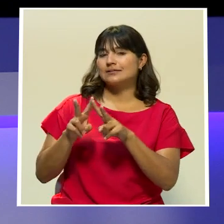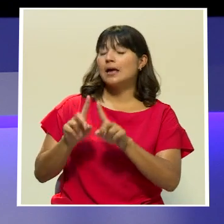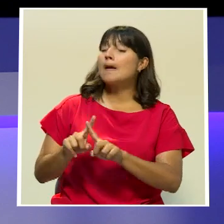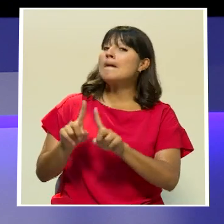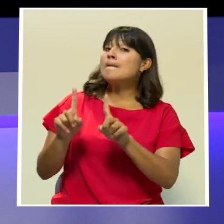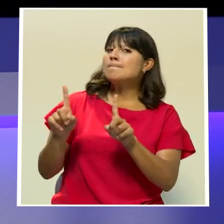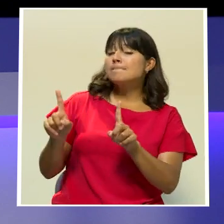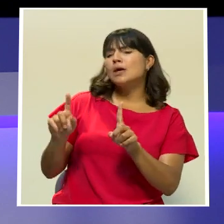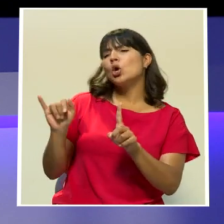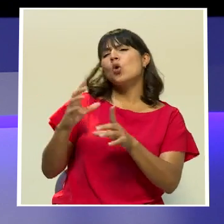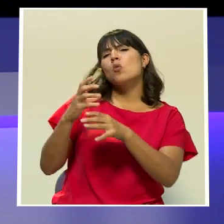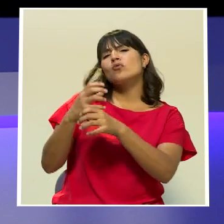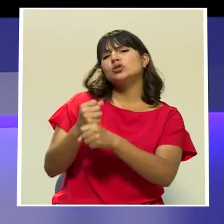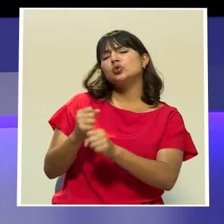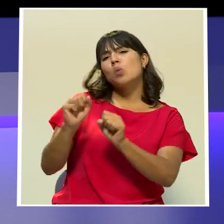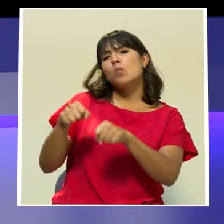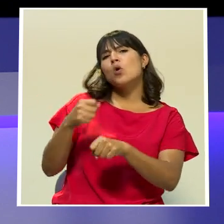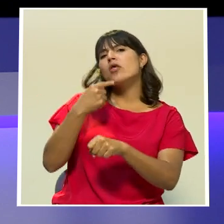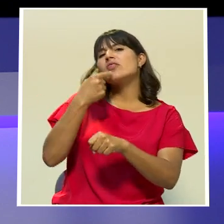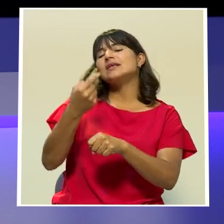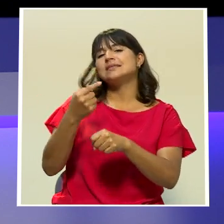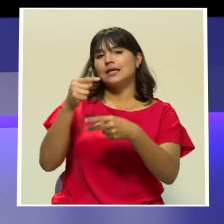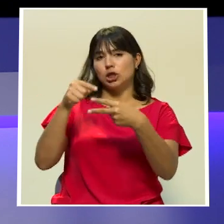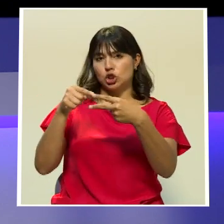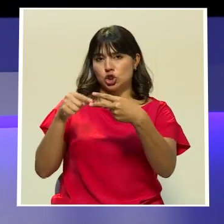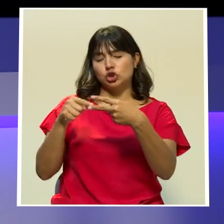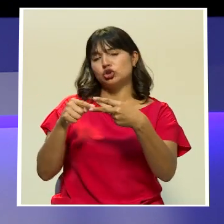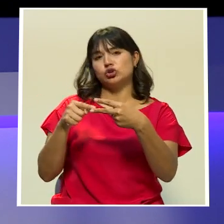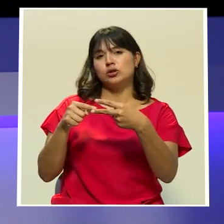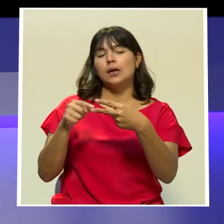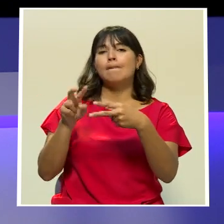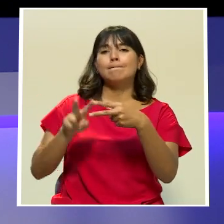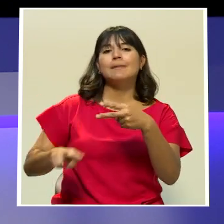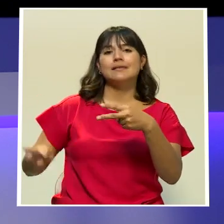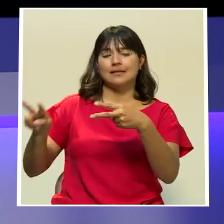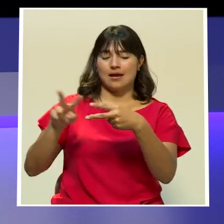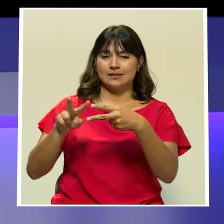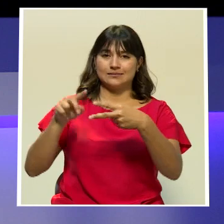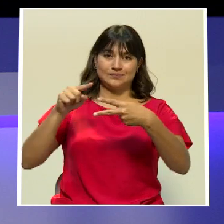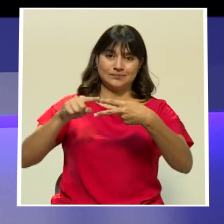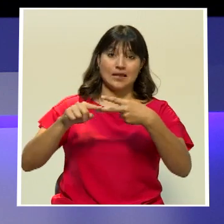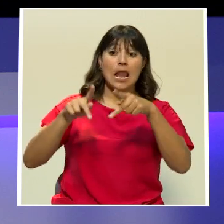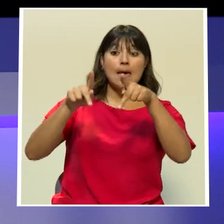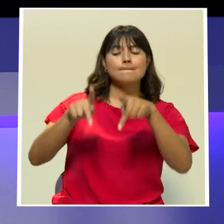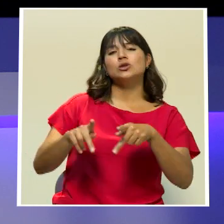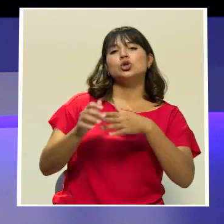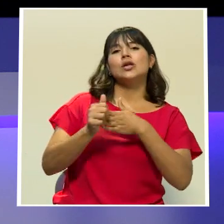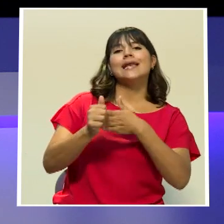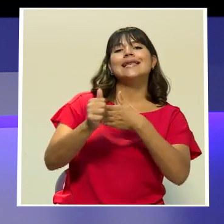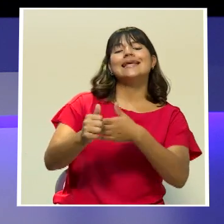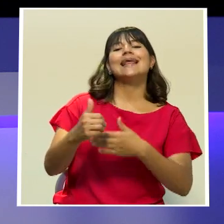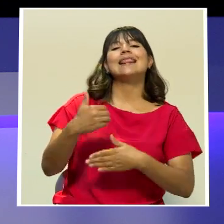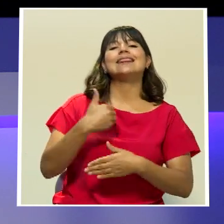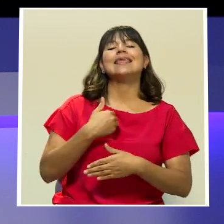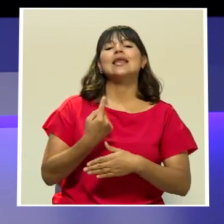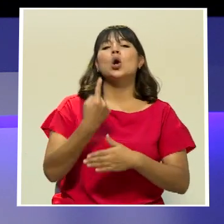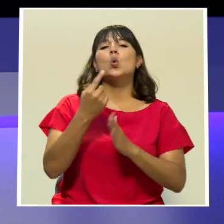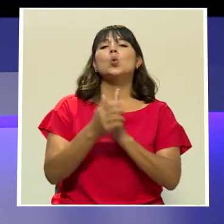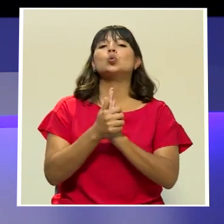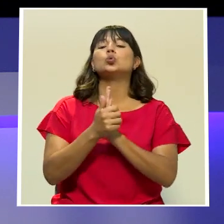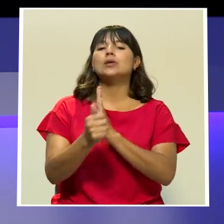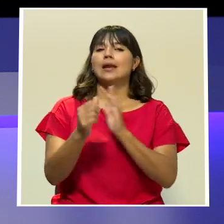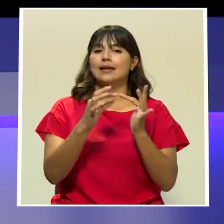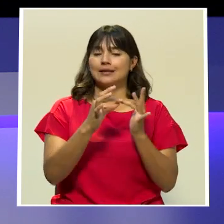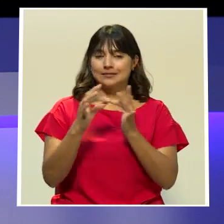dos, básicamente. Un talento especial, dependiendo del grupo del que sea